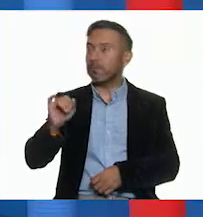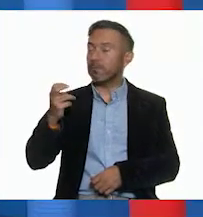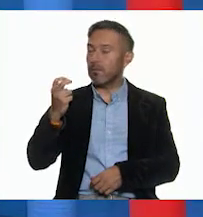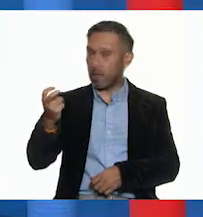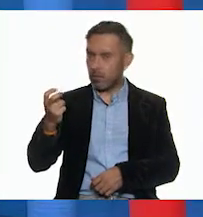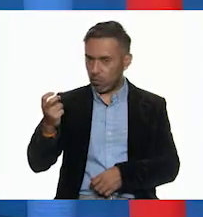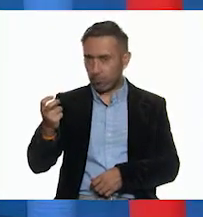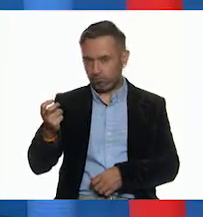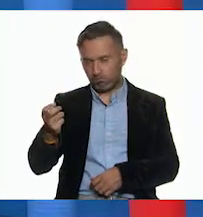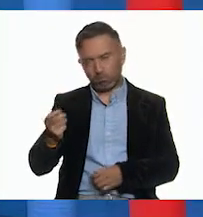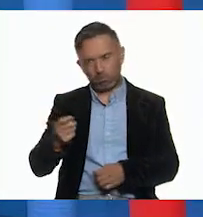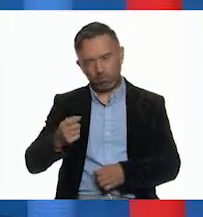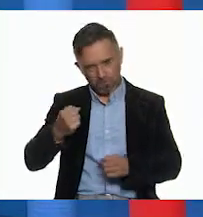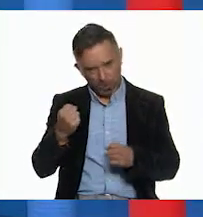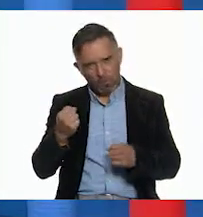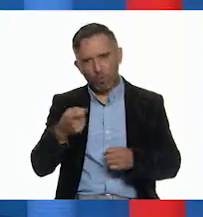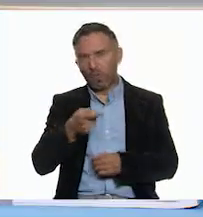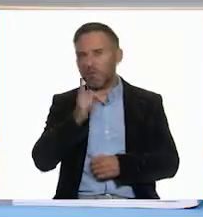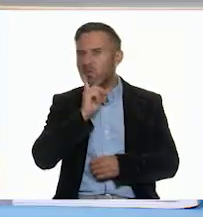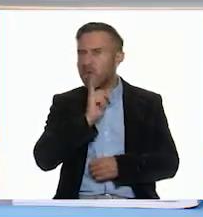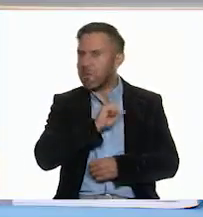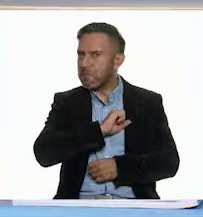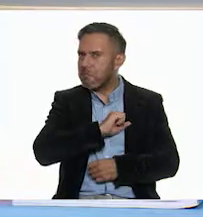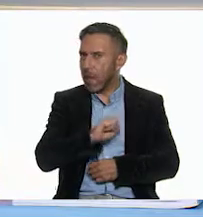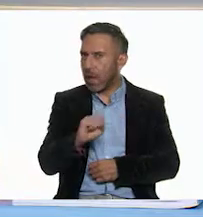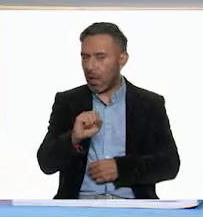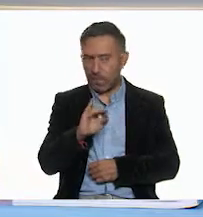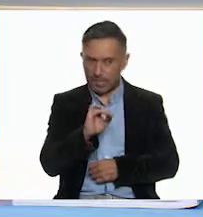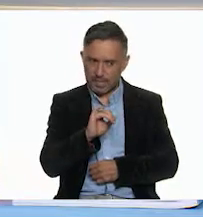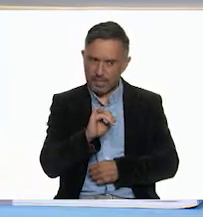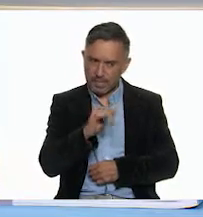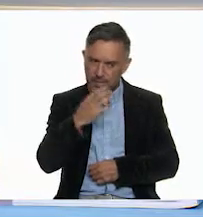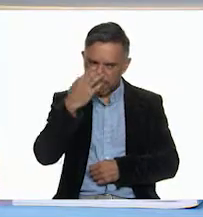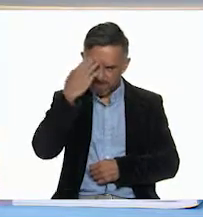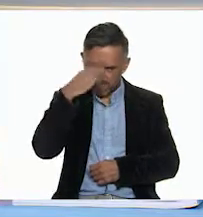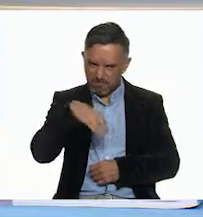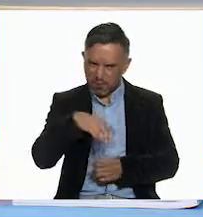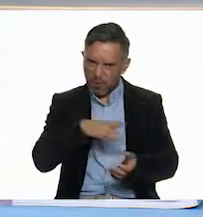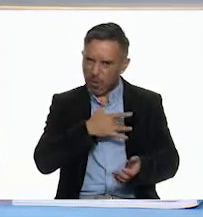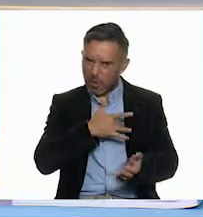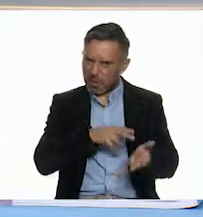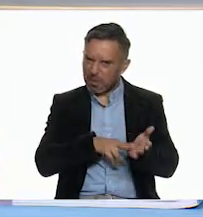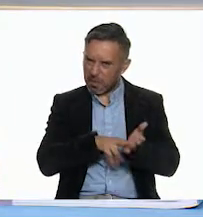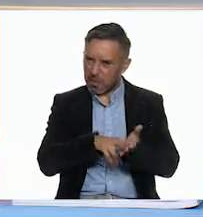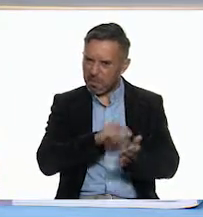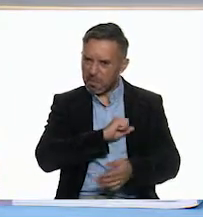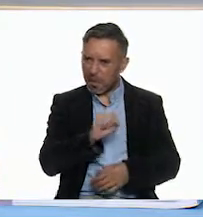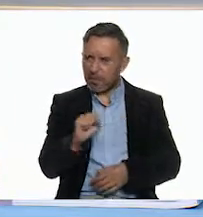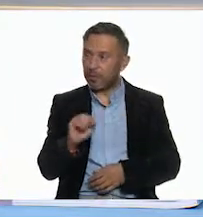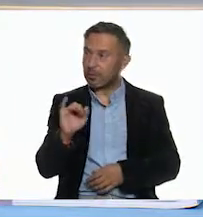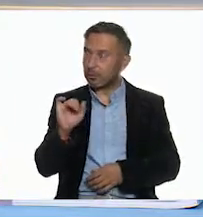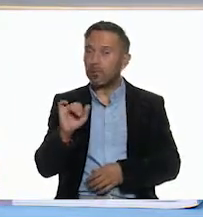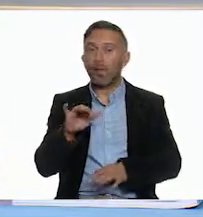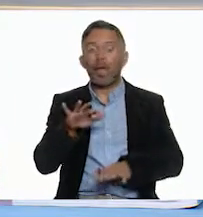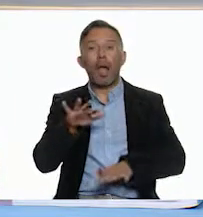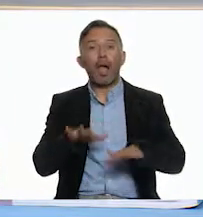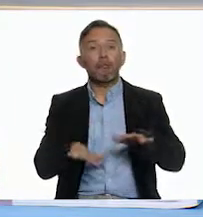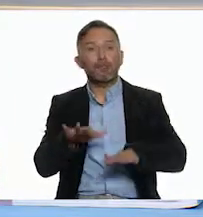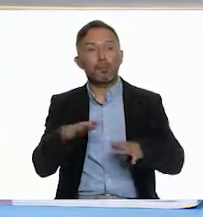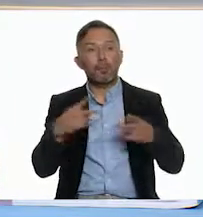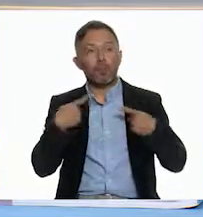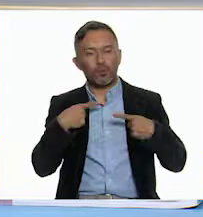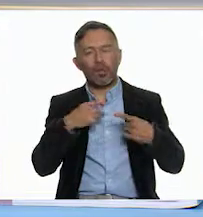por mala. ¡Qué mala! Sí, era malísima. Sí, entonces yo creo que a veces está bien engañar a las